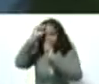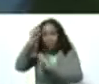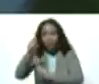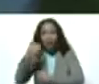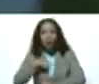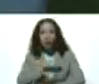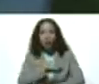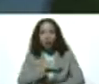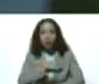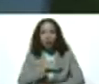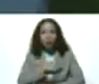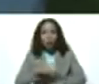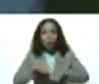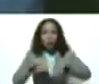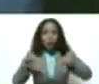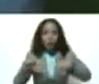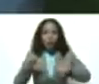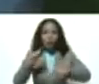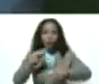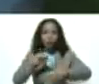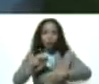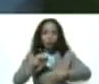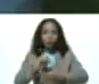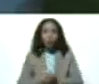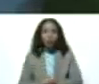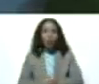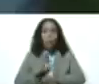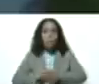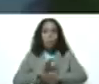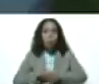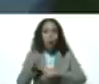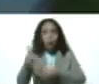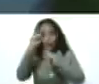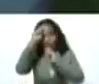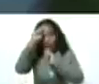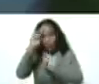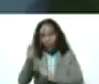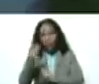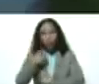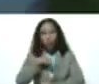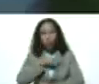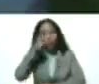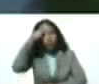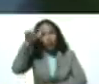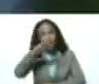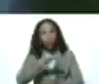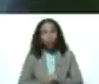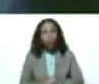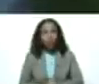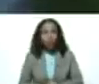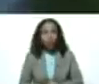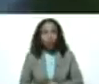nuestro continente, porque se respeten a nuestros pueblos.